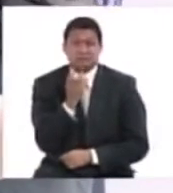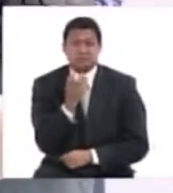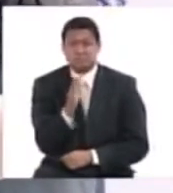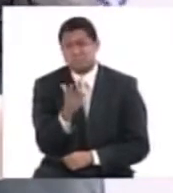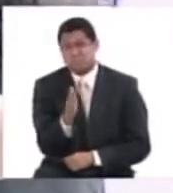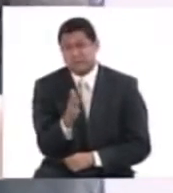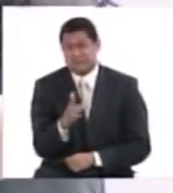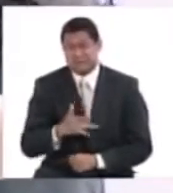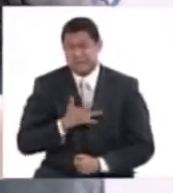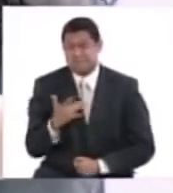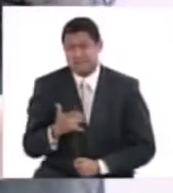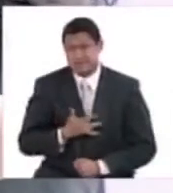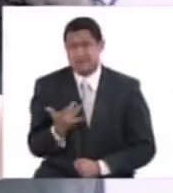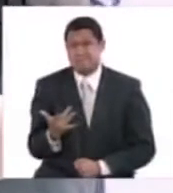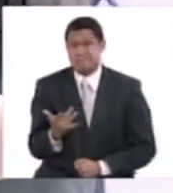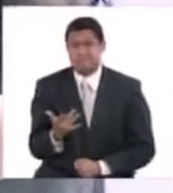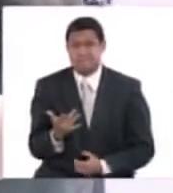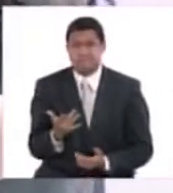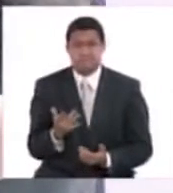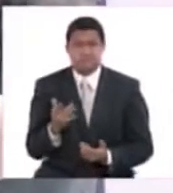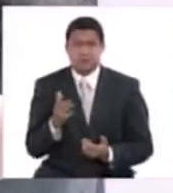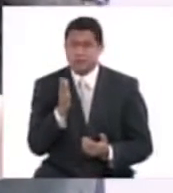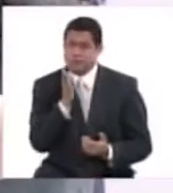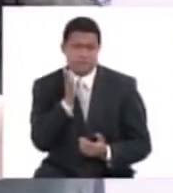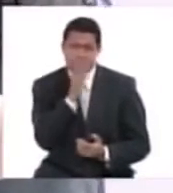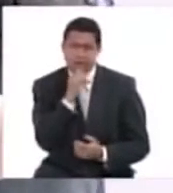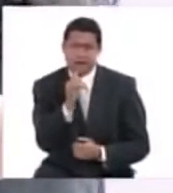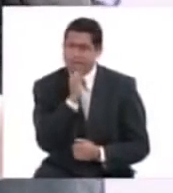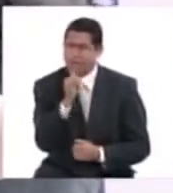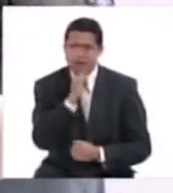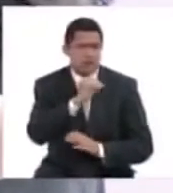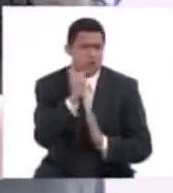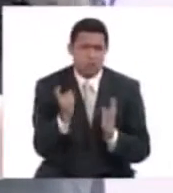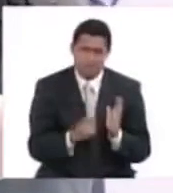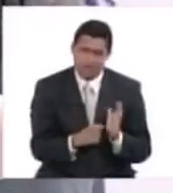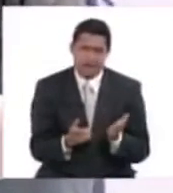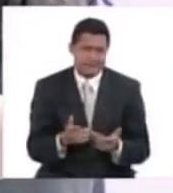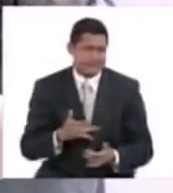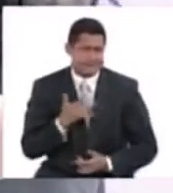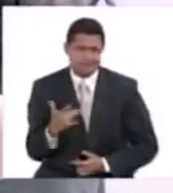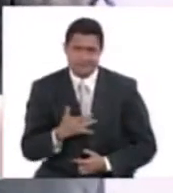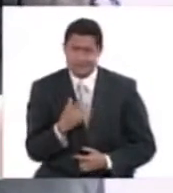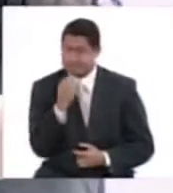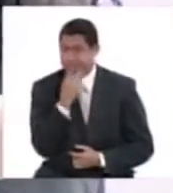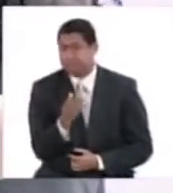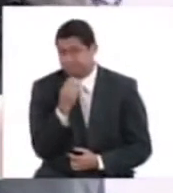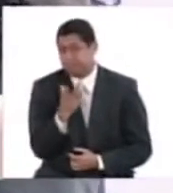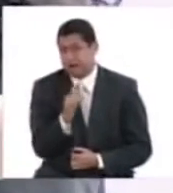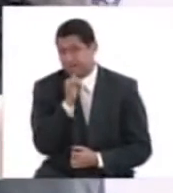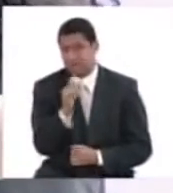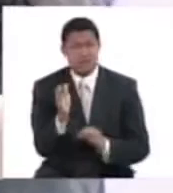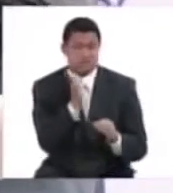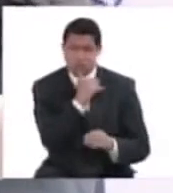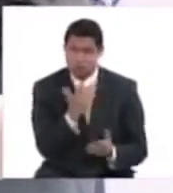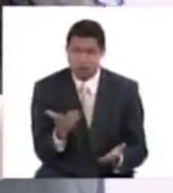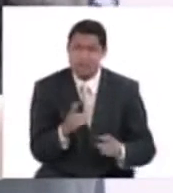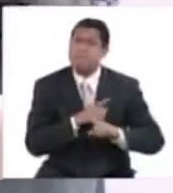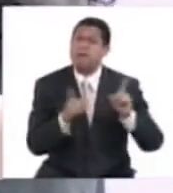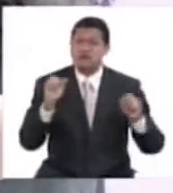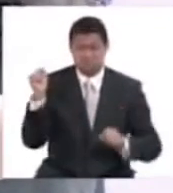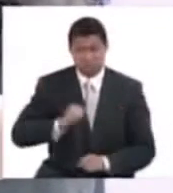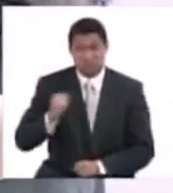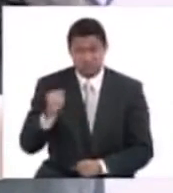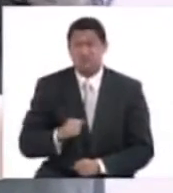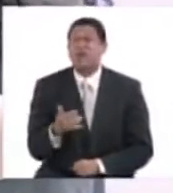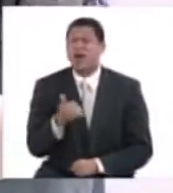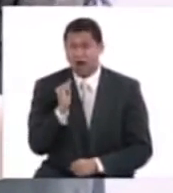Es lamentable que no se termine de dar la información completa ni correctamente, pero sí hay un